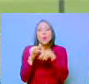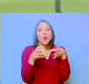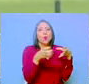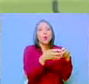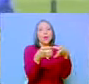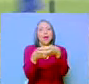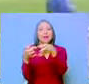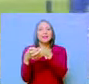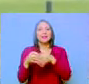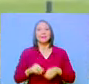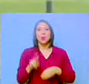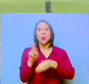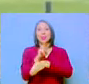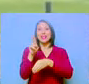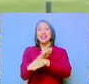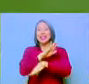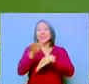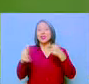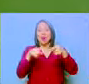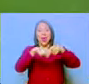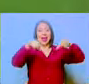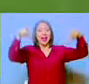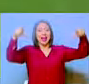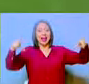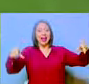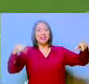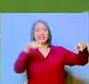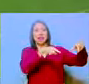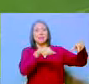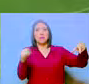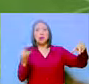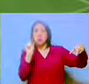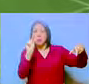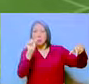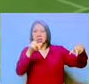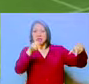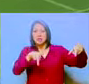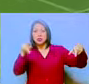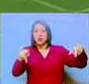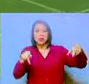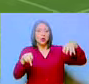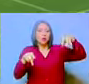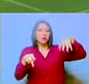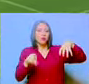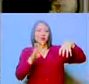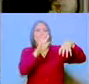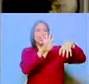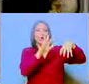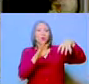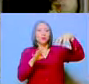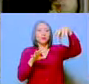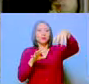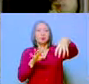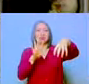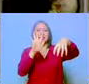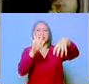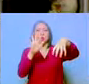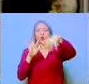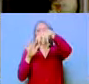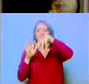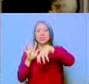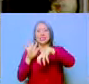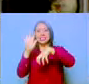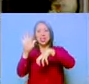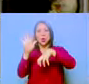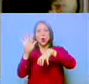utilizar toda la cancha de fútbol con grupos de cinco separados en tres y cuatro metros e iniciar bajo